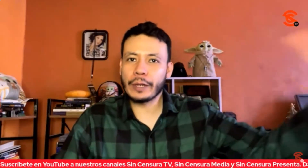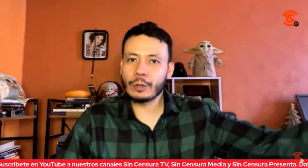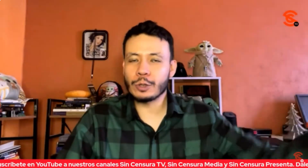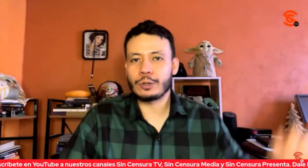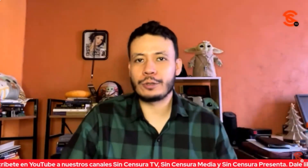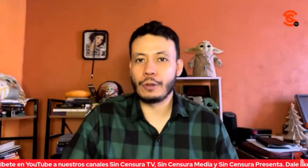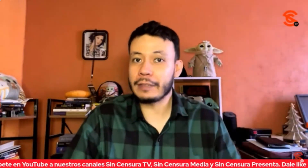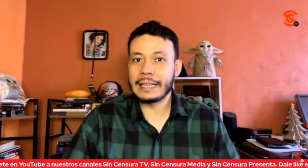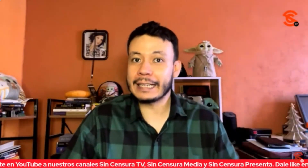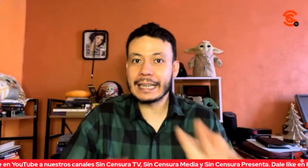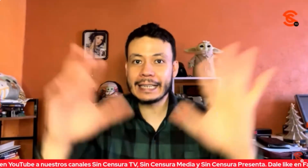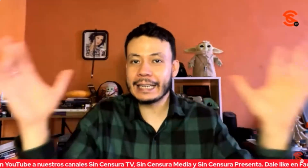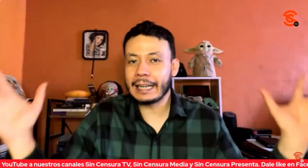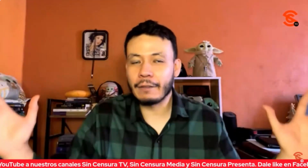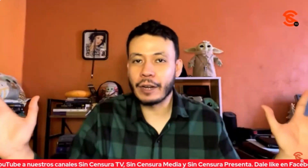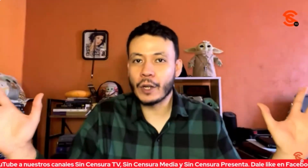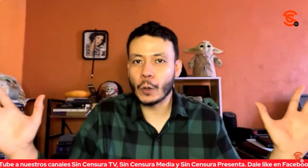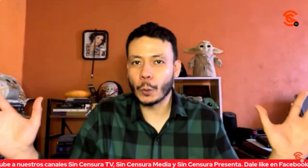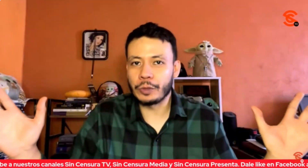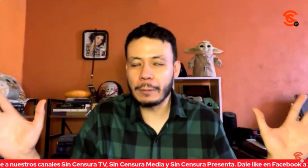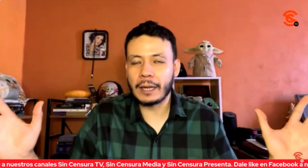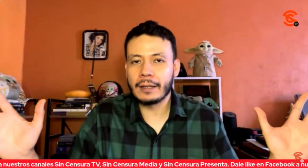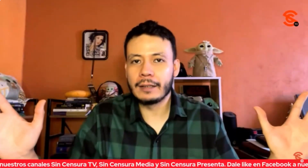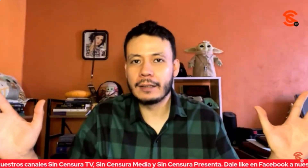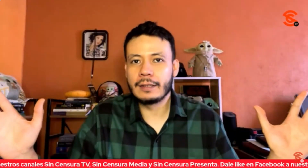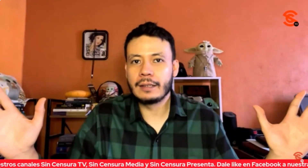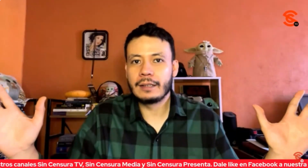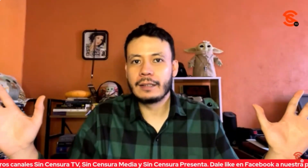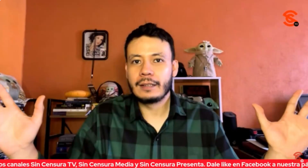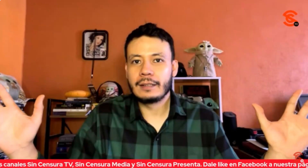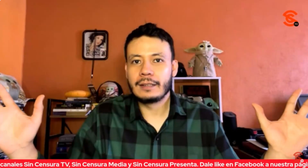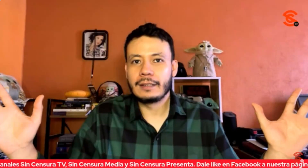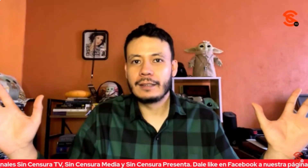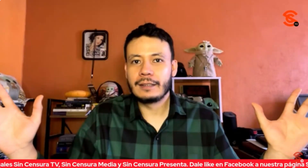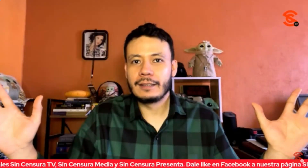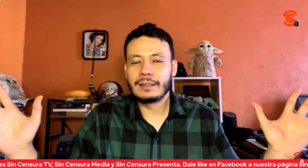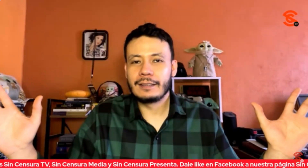menos corrupto que los otros. No, tenía que ser alguien que fuera incorruptible.